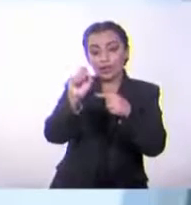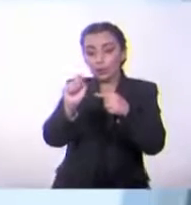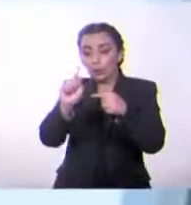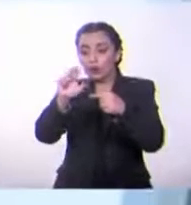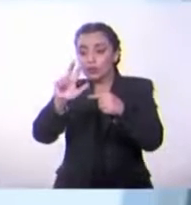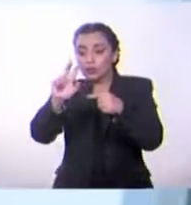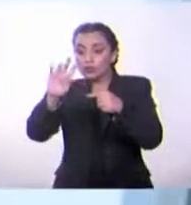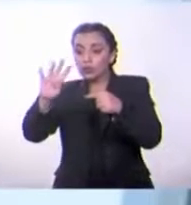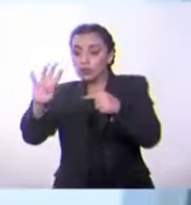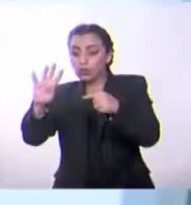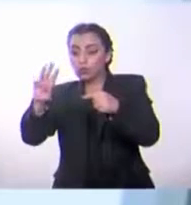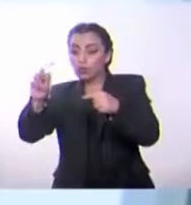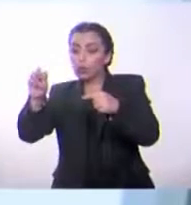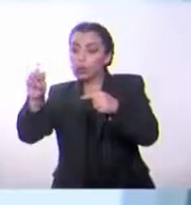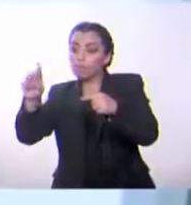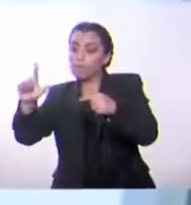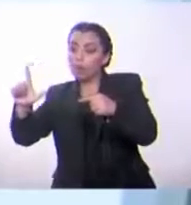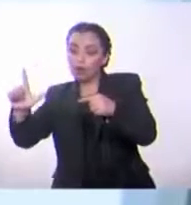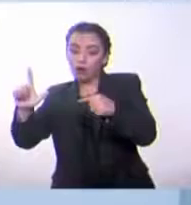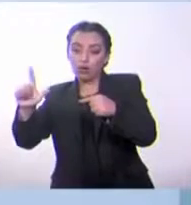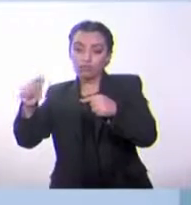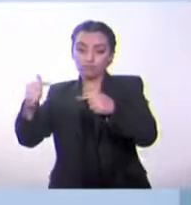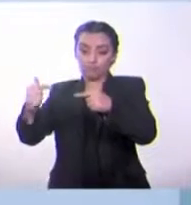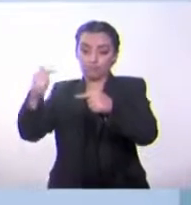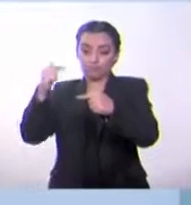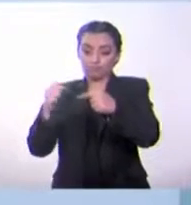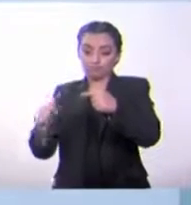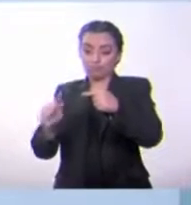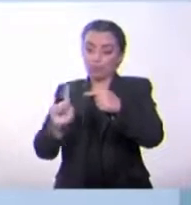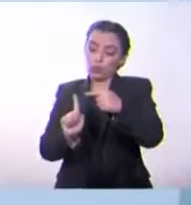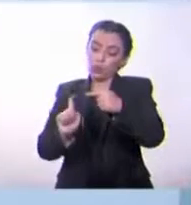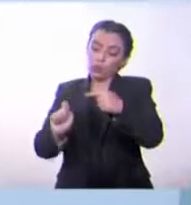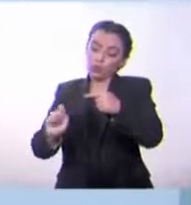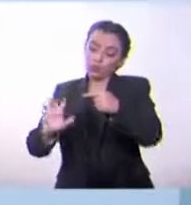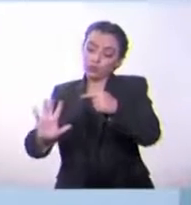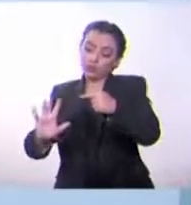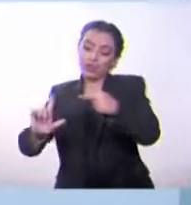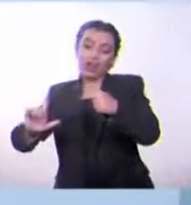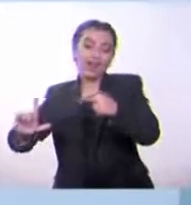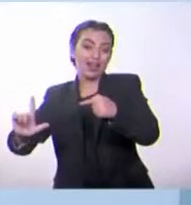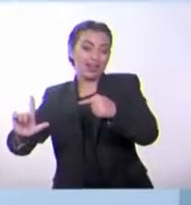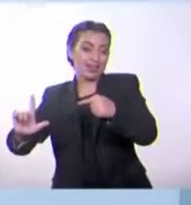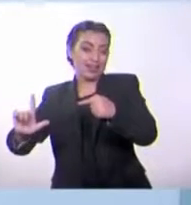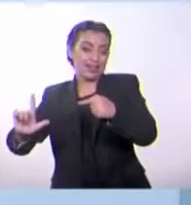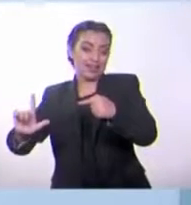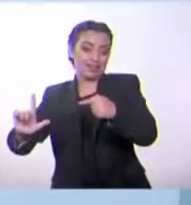1.5 litros de disolución. Esa molaridad calculamos